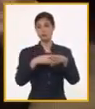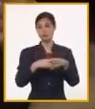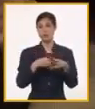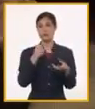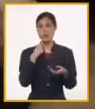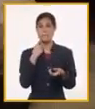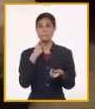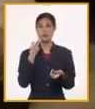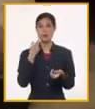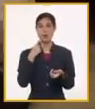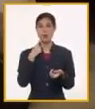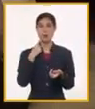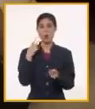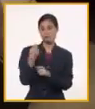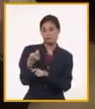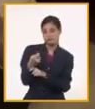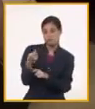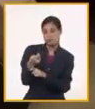cursos de eso de